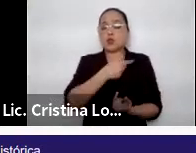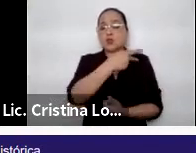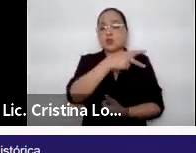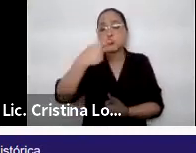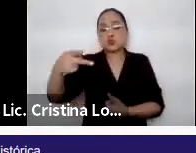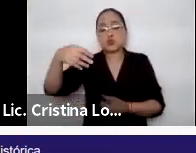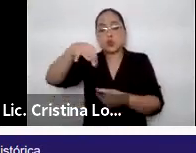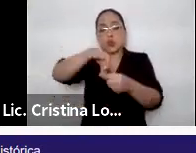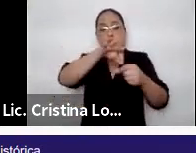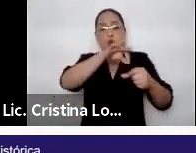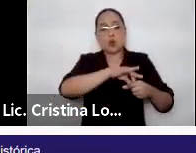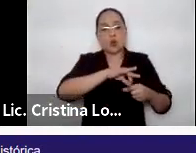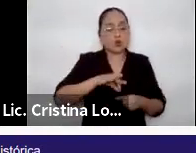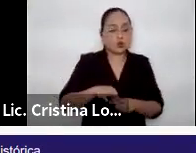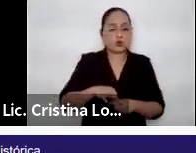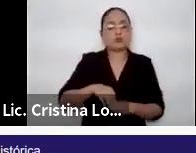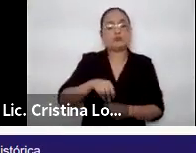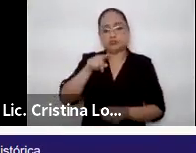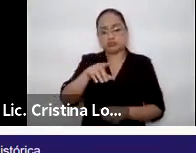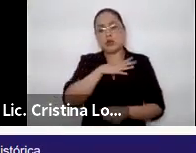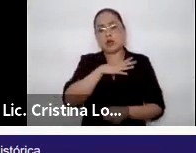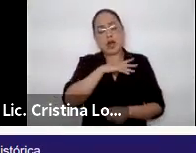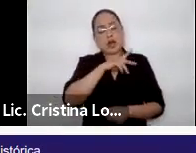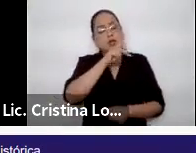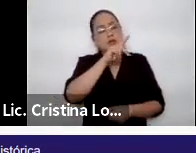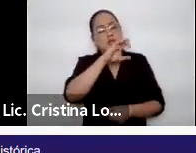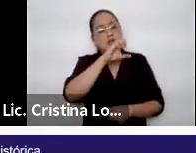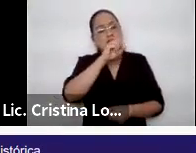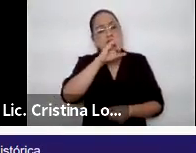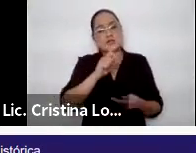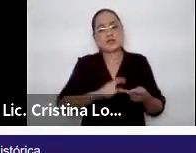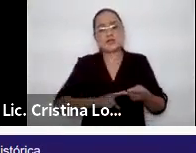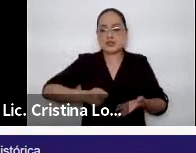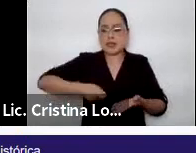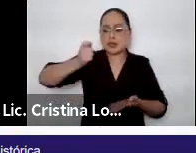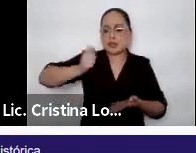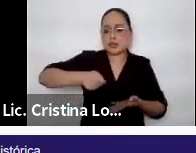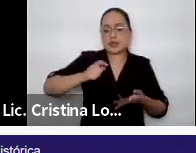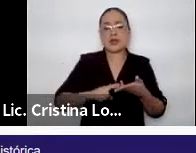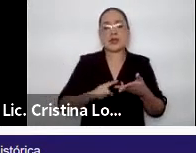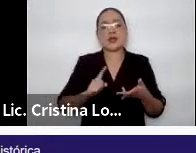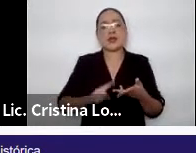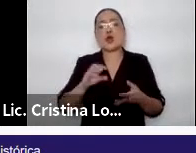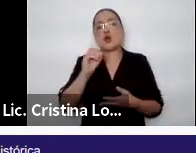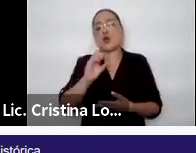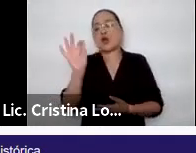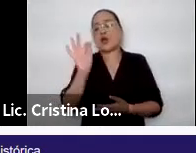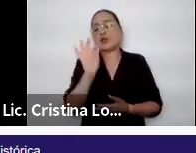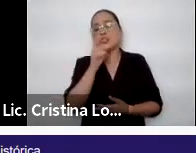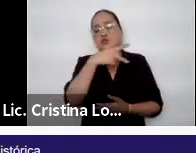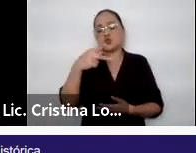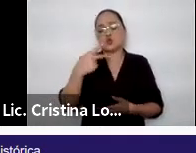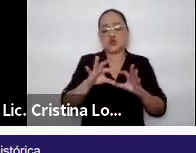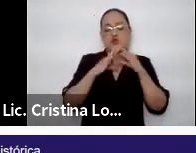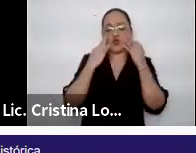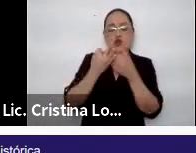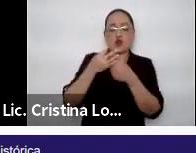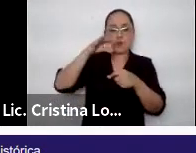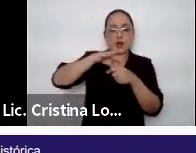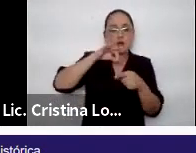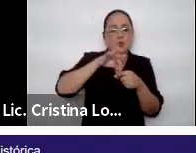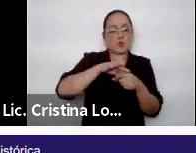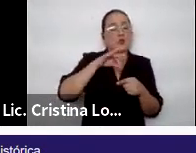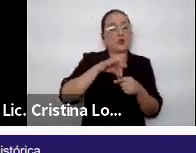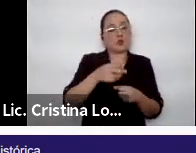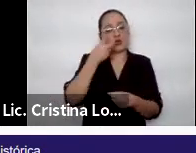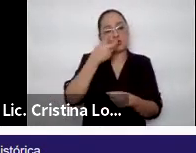la naturaleza de la información. Si son tesis, si son sentencias o si son votos. Aquí tenemos en un